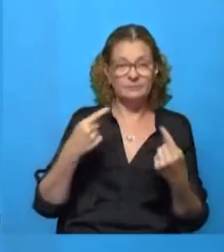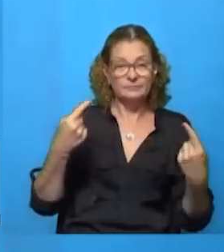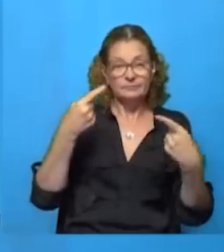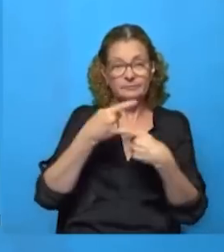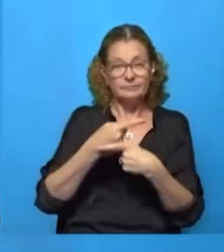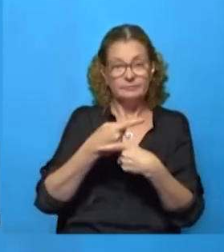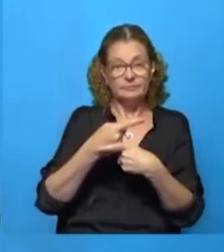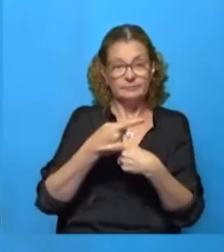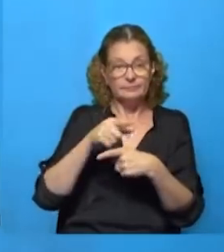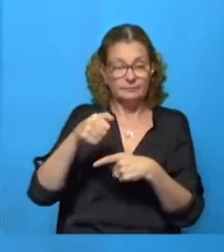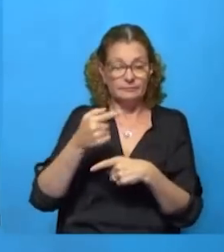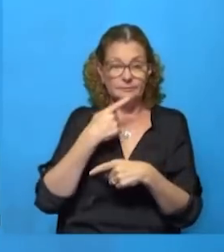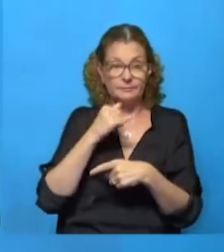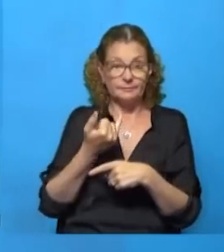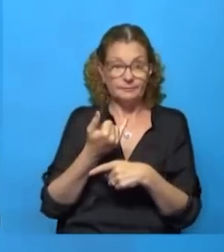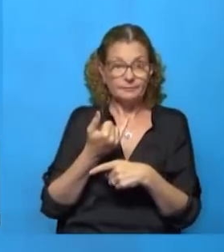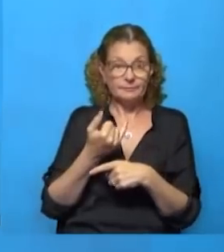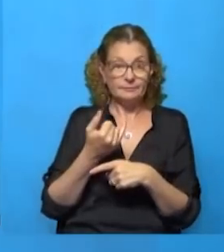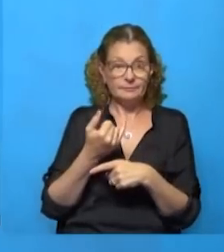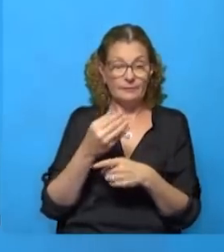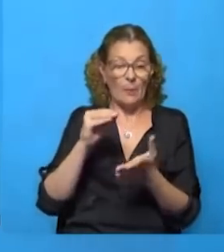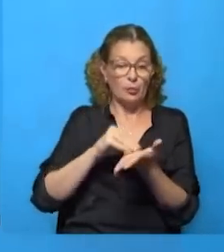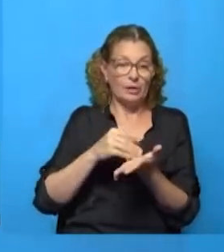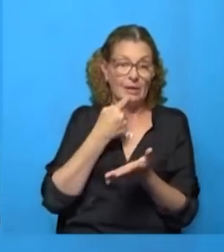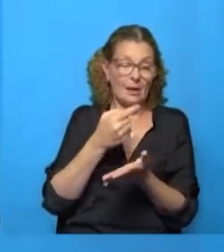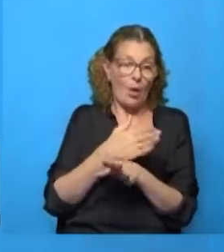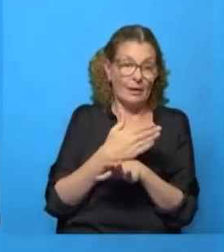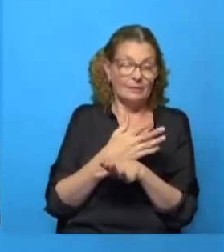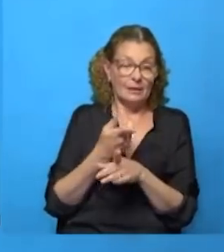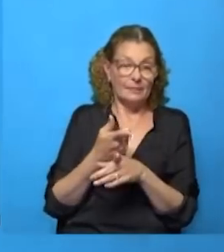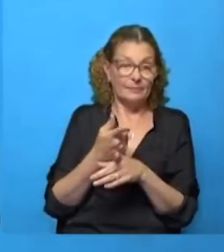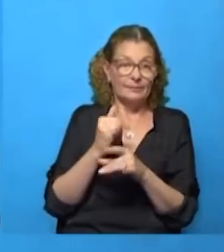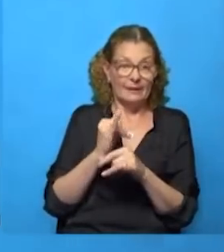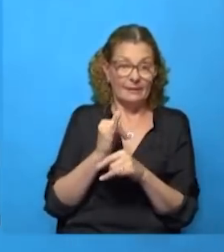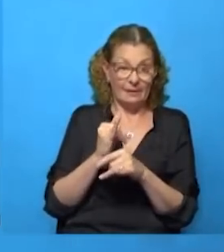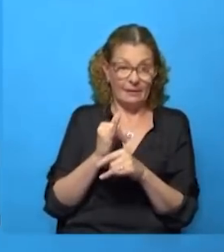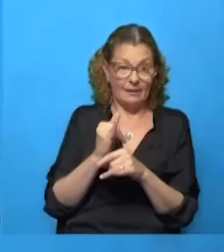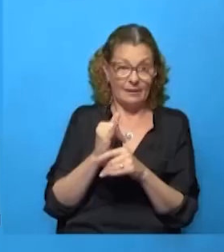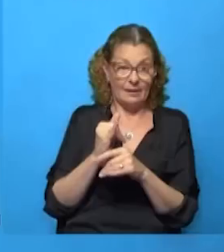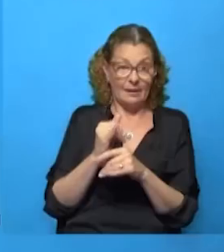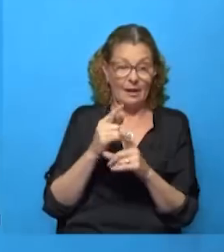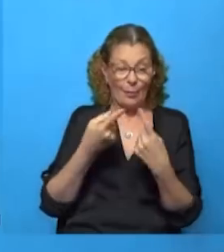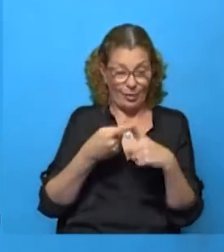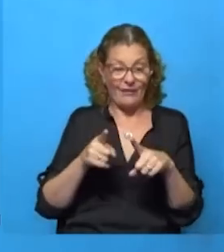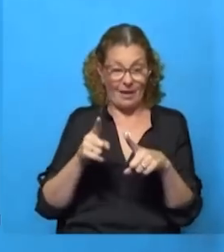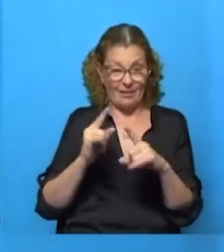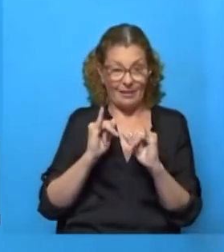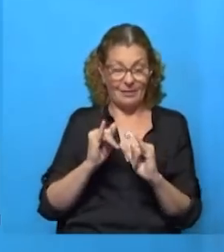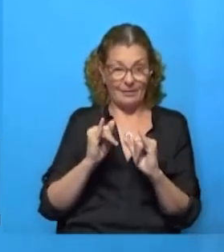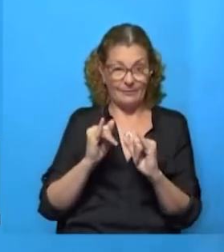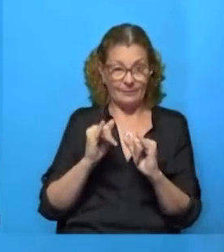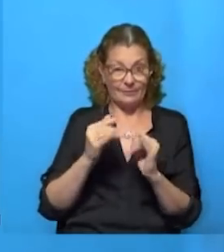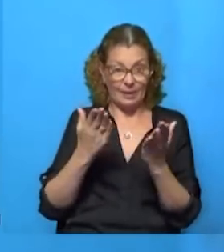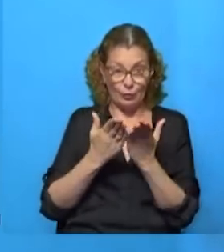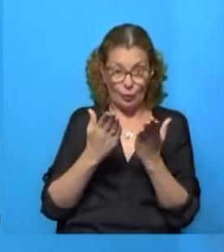de lo que está pasando en los otros ejemplos que ponemos No Bueno sí hay diferencias y